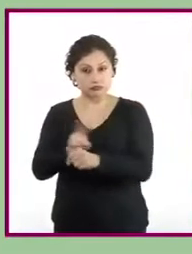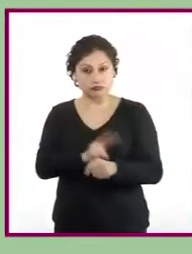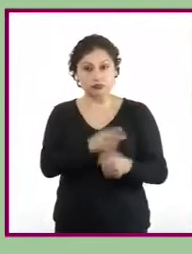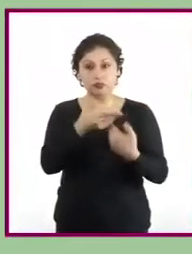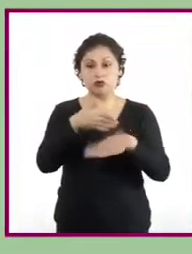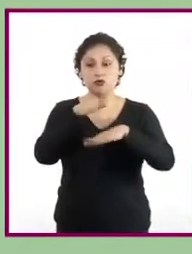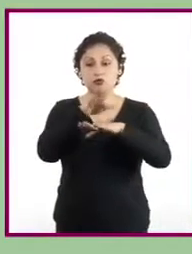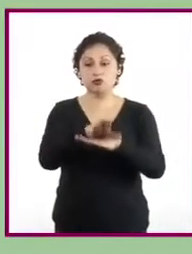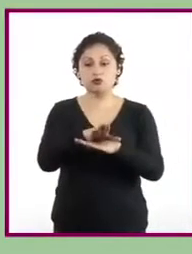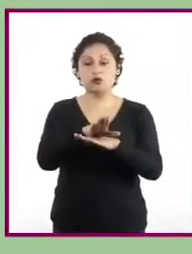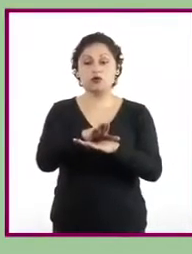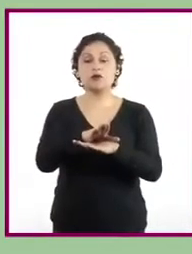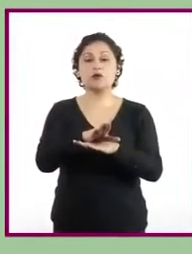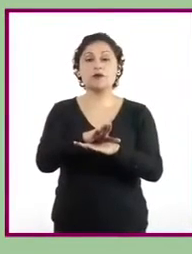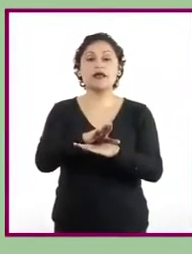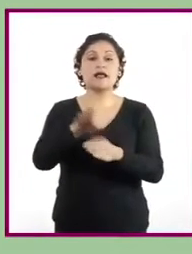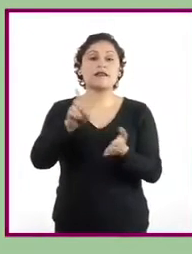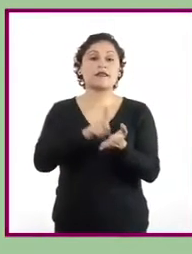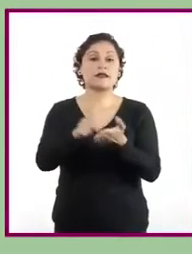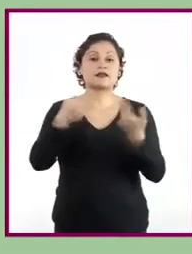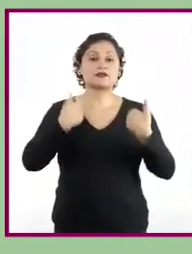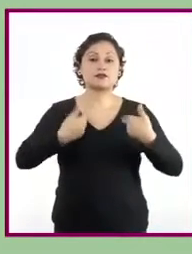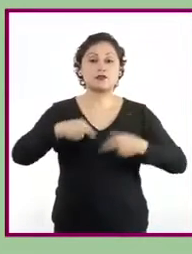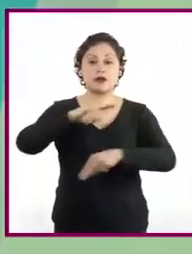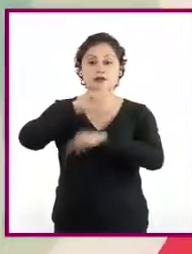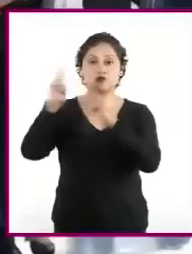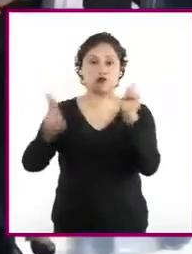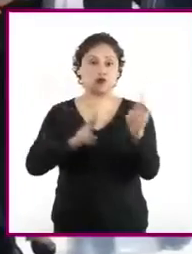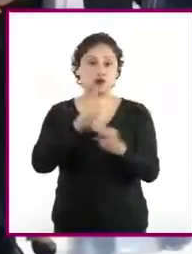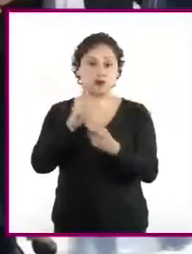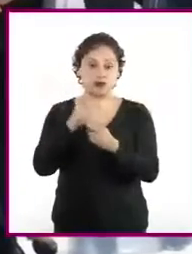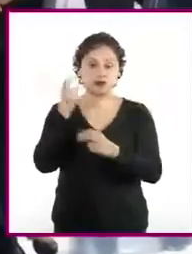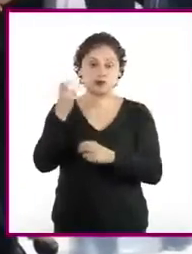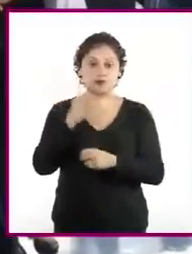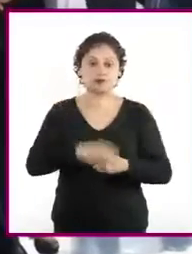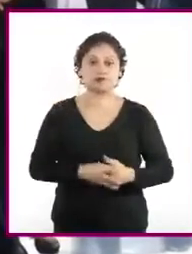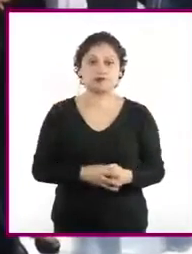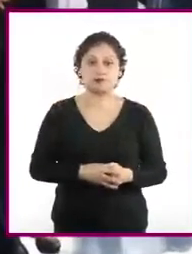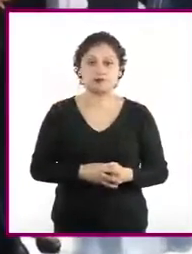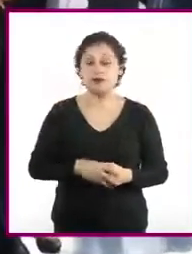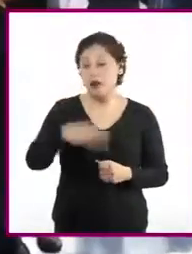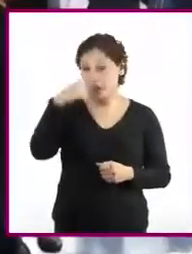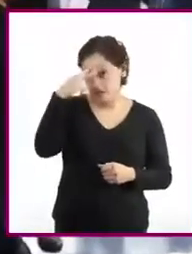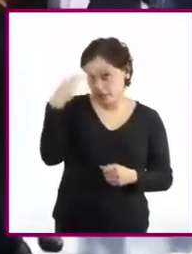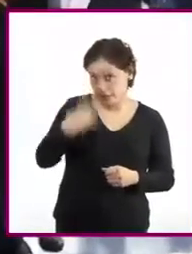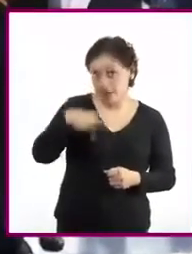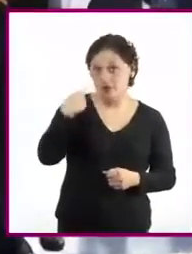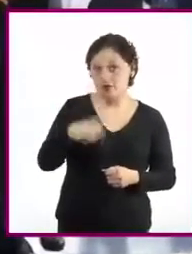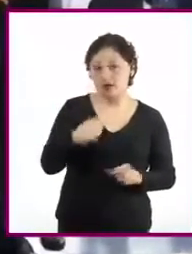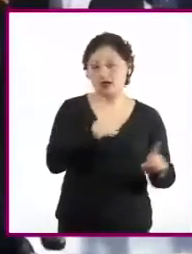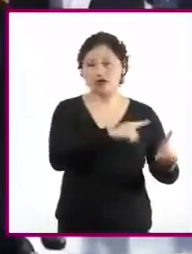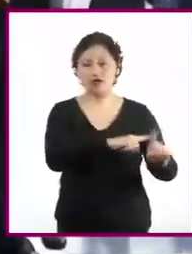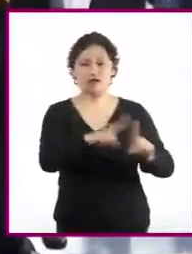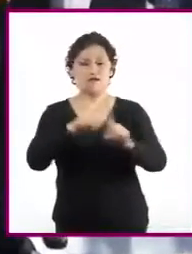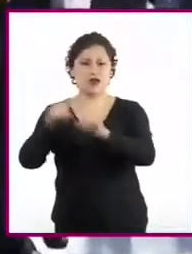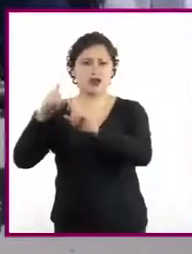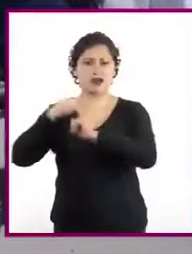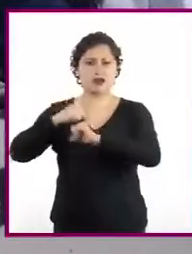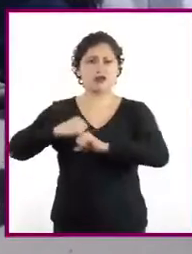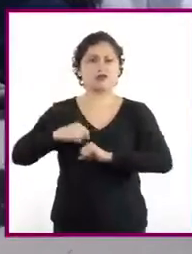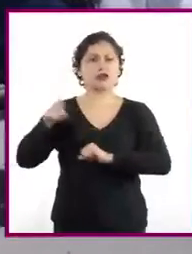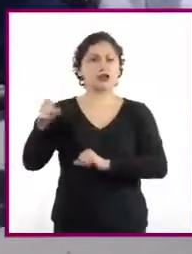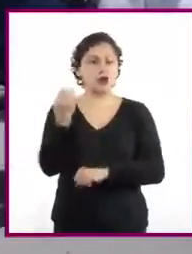con la Declaración Universal de los Derechos Humanos. En México, todas las autoridades tienen la obligación de